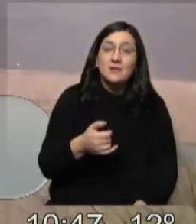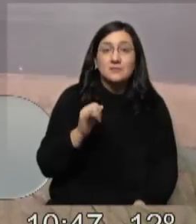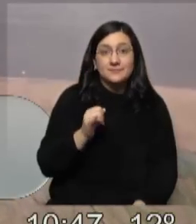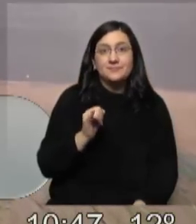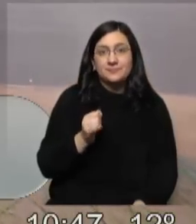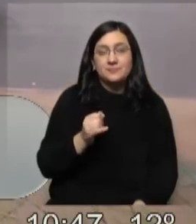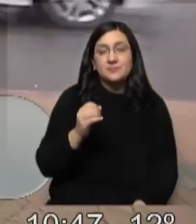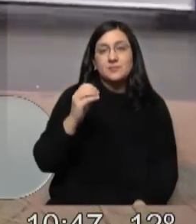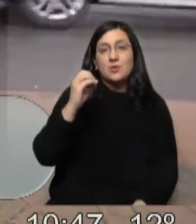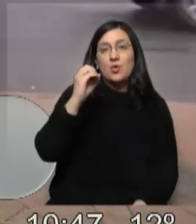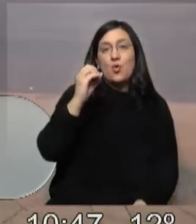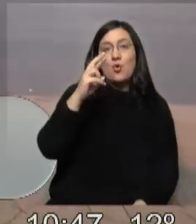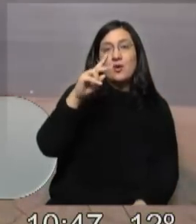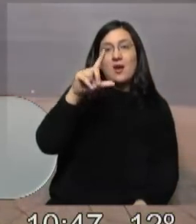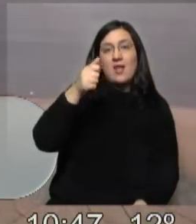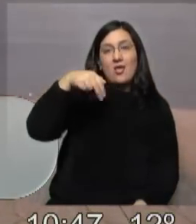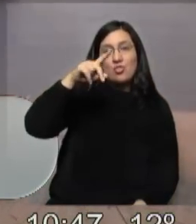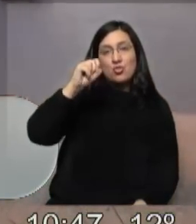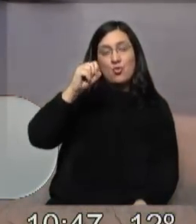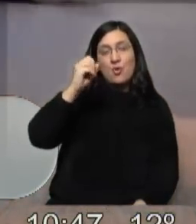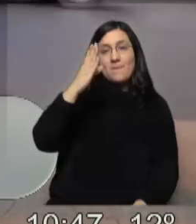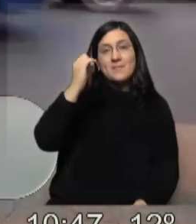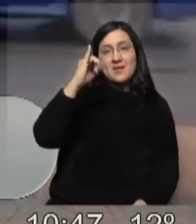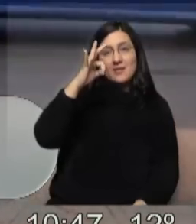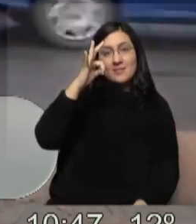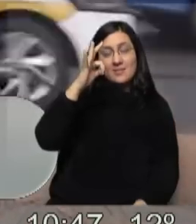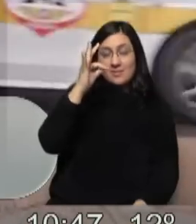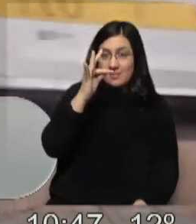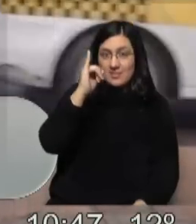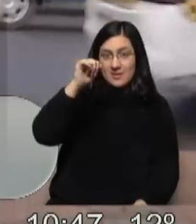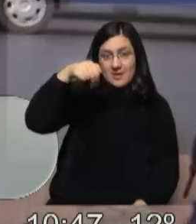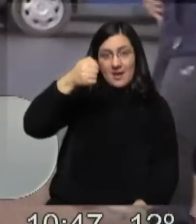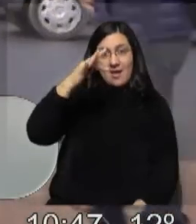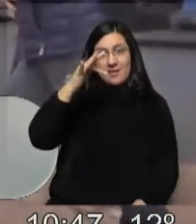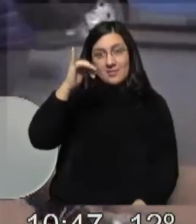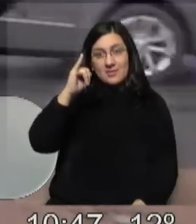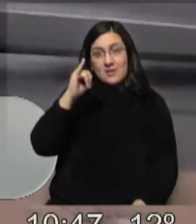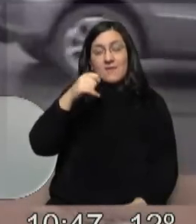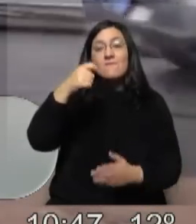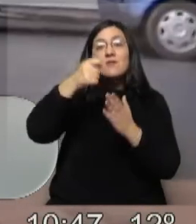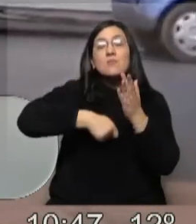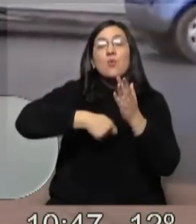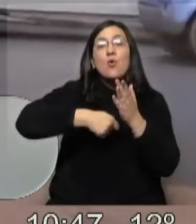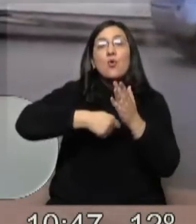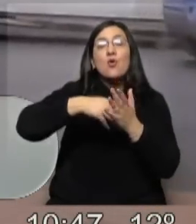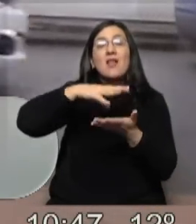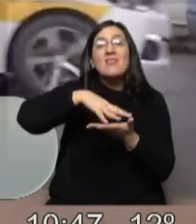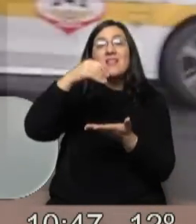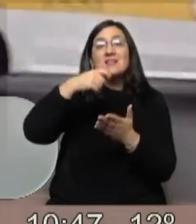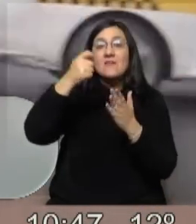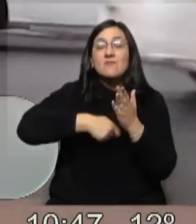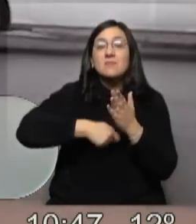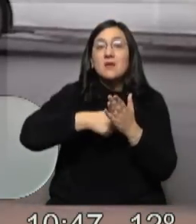efectivamente, Orlando Pettinati firmó un contrato con Antel. Este contrato se firma la última sesión